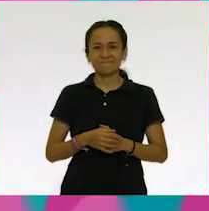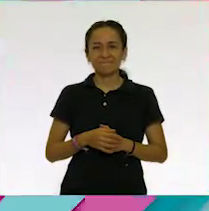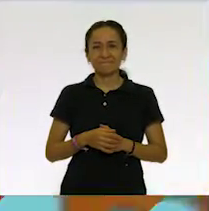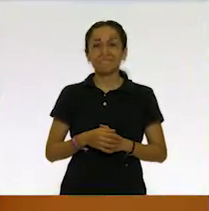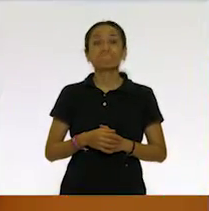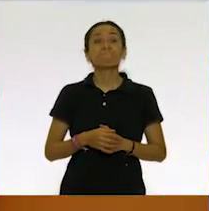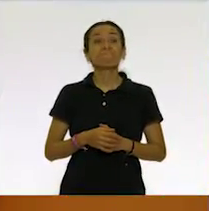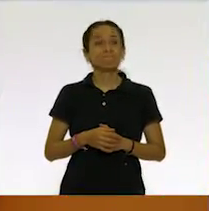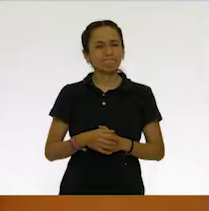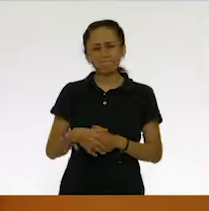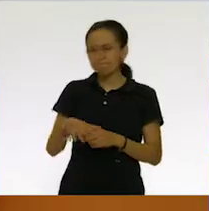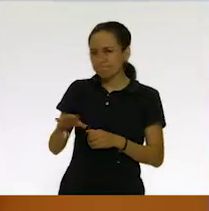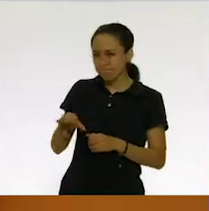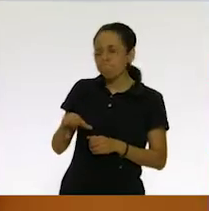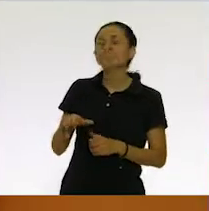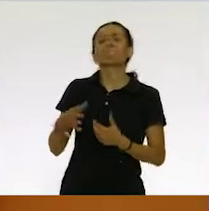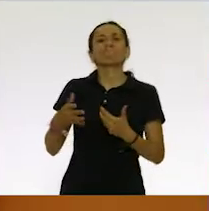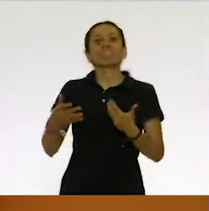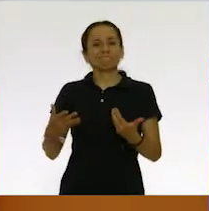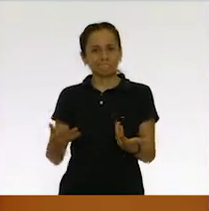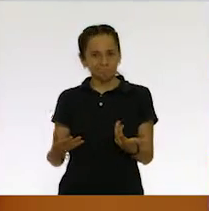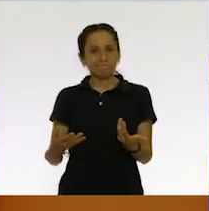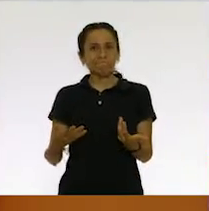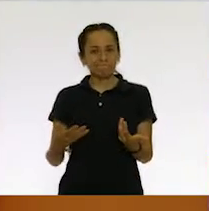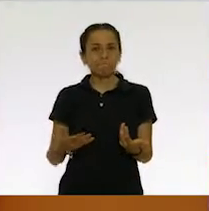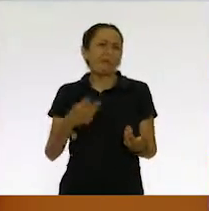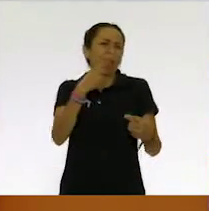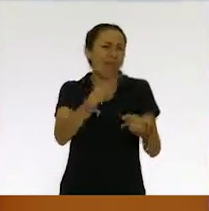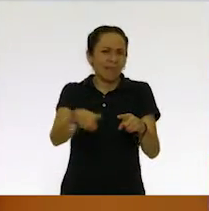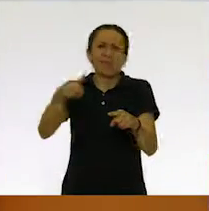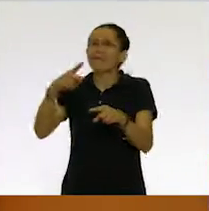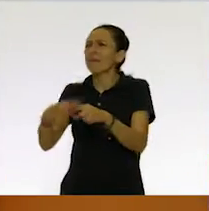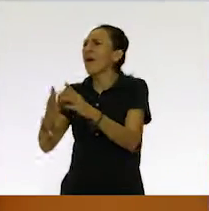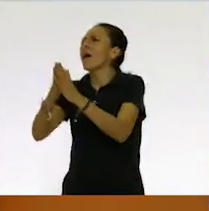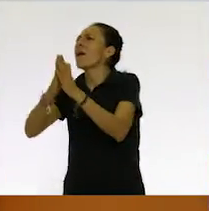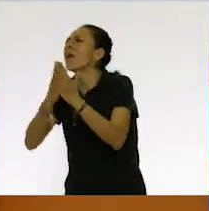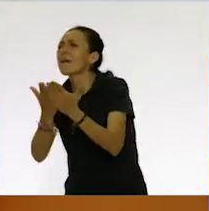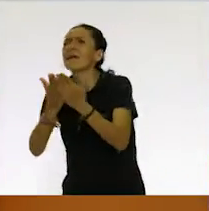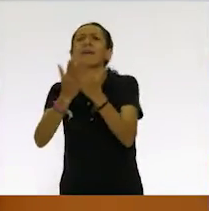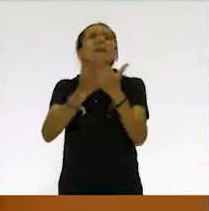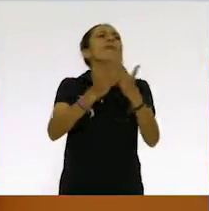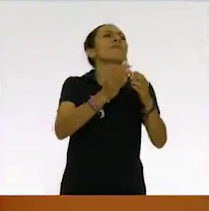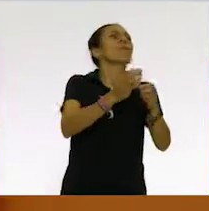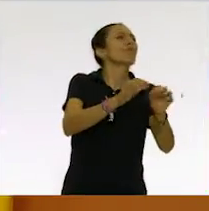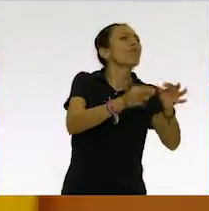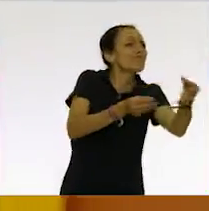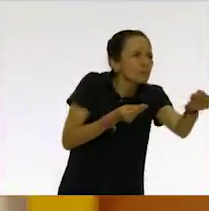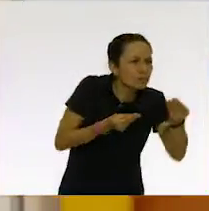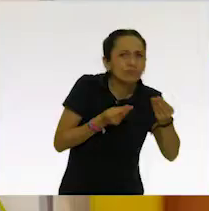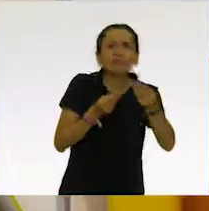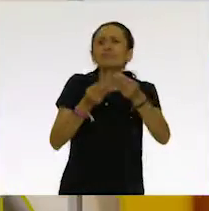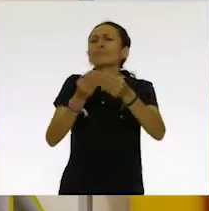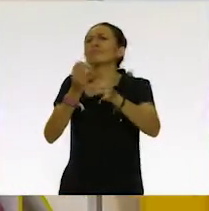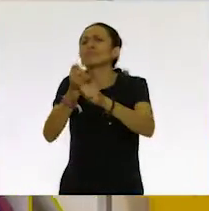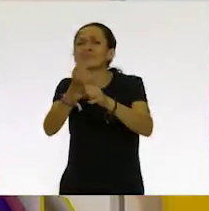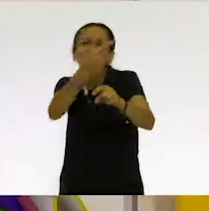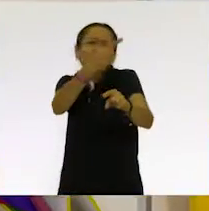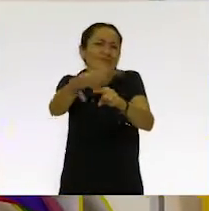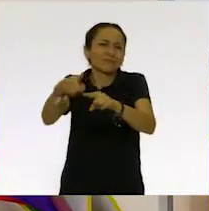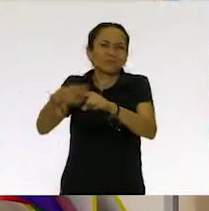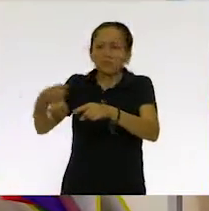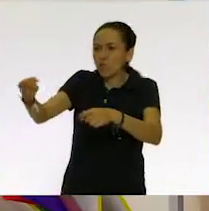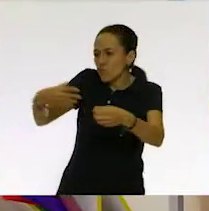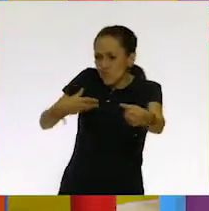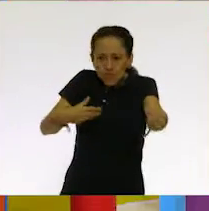Y fíjate que tenemos muchas fuentes de consulta en donde podemos obtener más datos sobre los osos. Por ejemplo, ¿qué